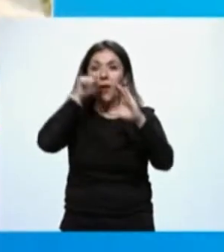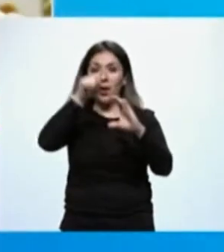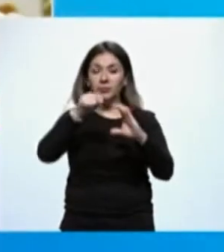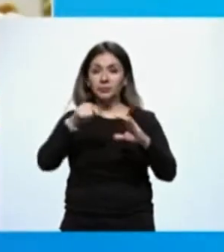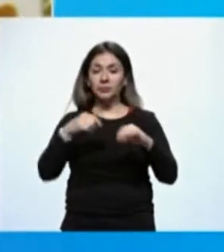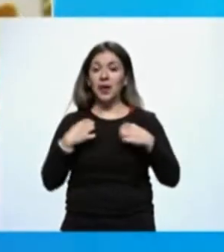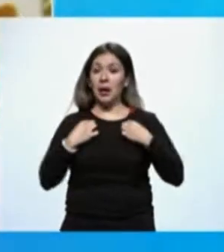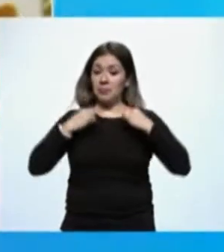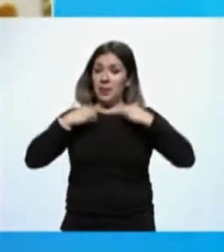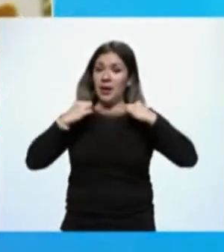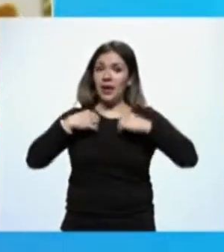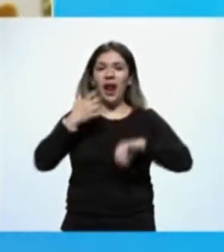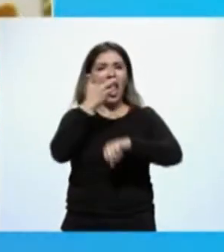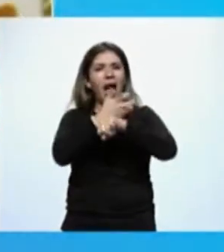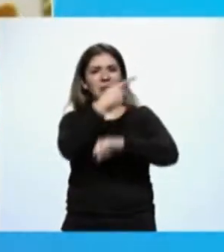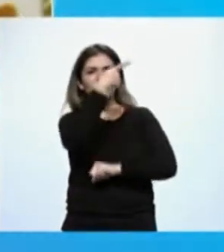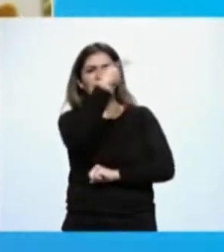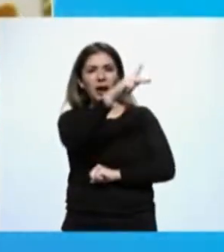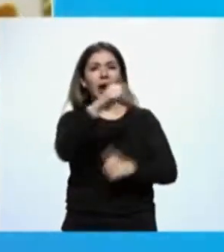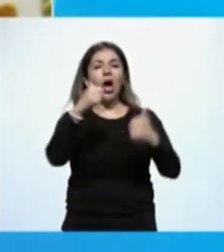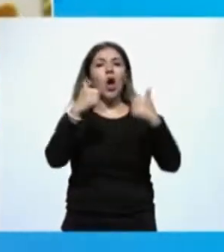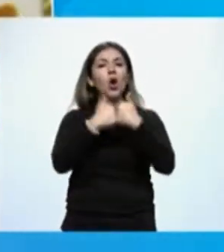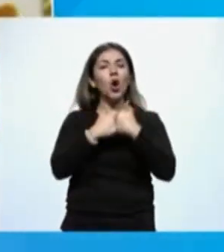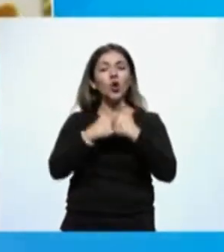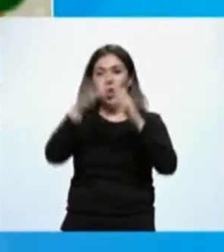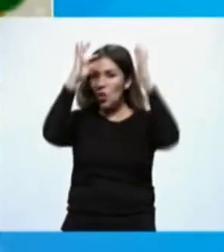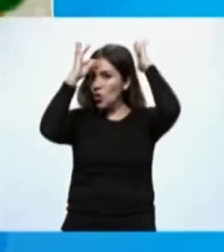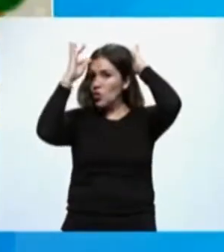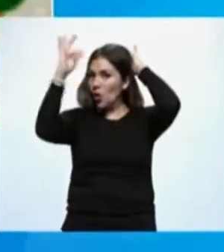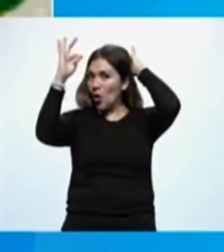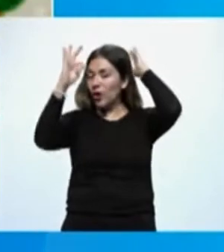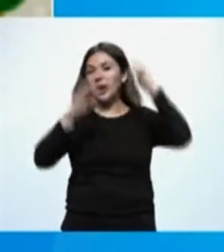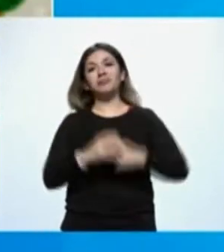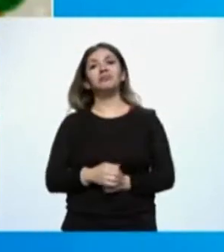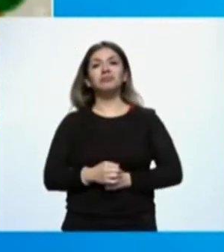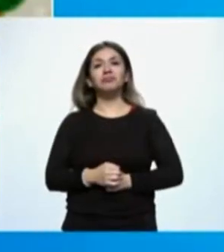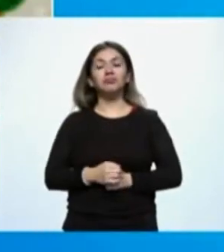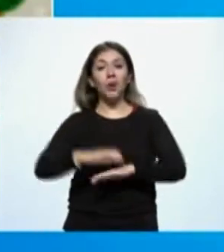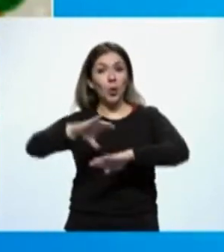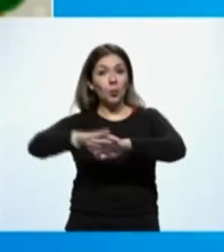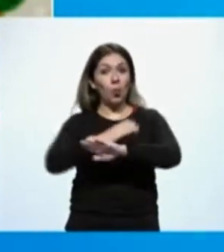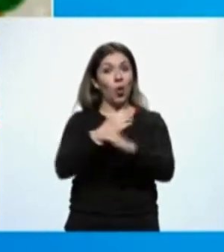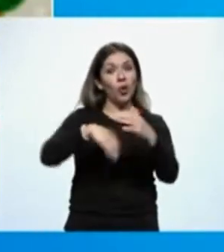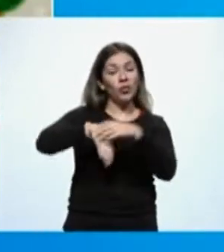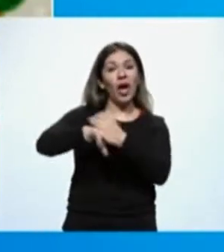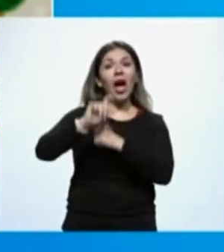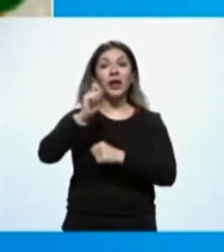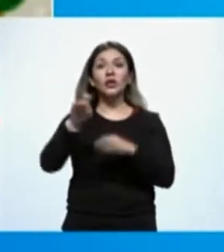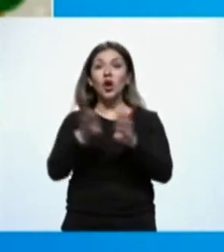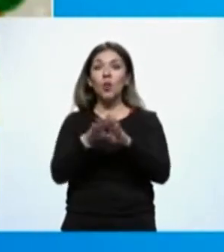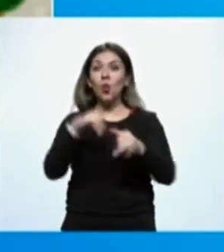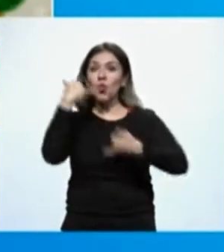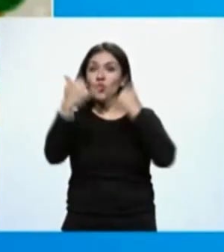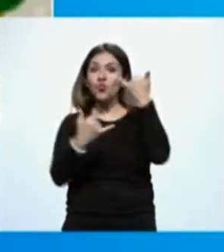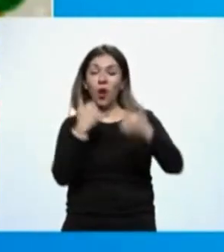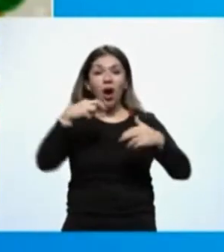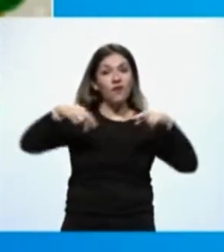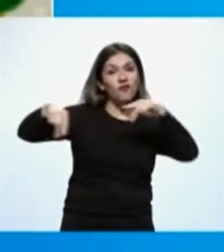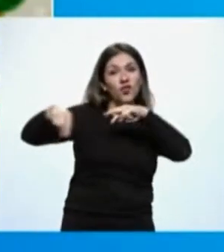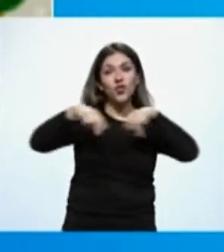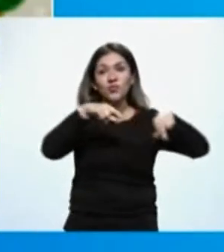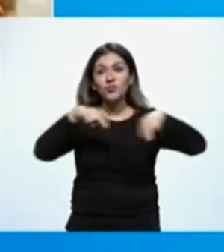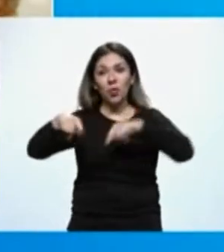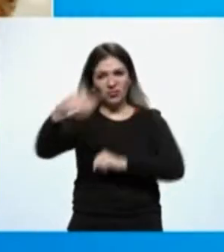Camiseta americana y una gorrita de pana. Las botas de futbolista, porque chutando es